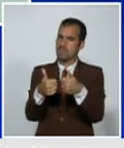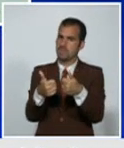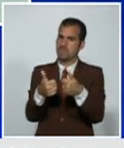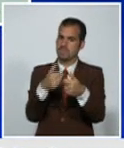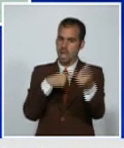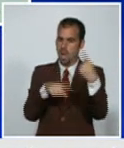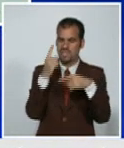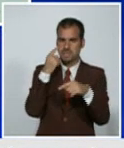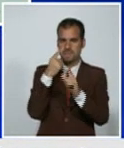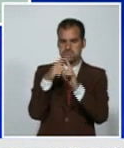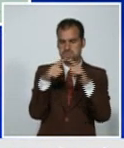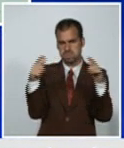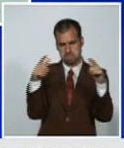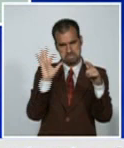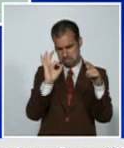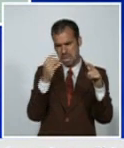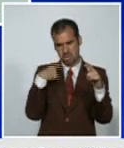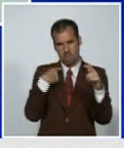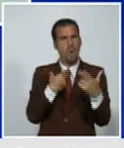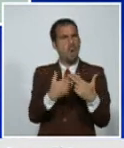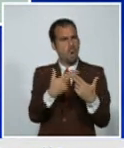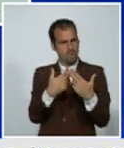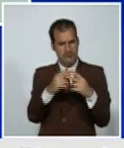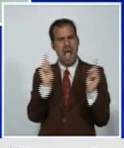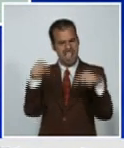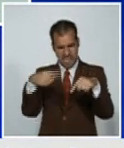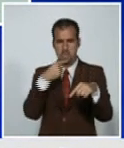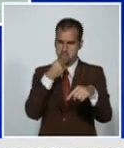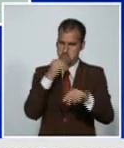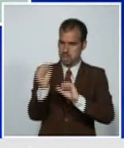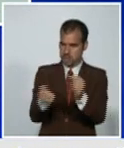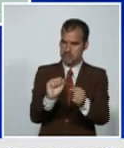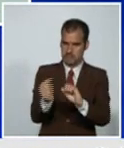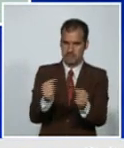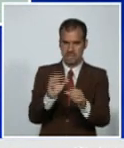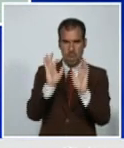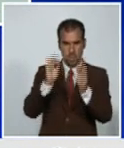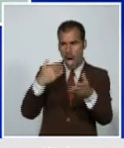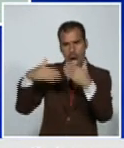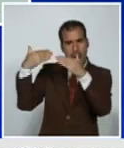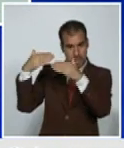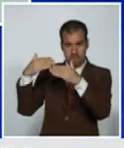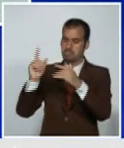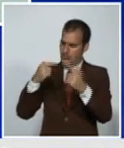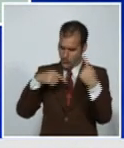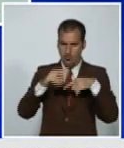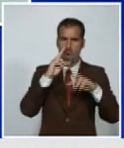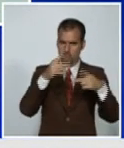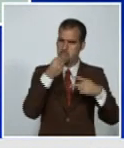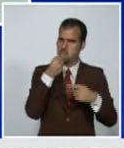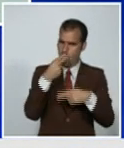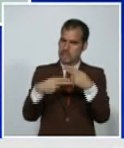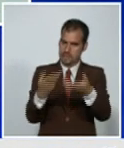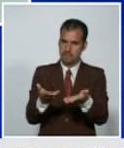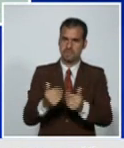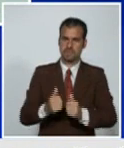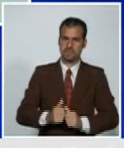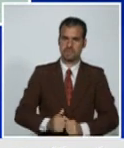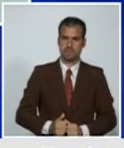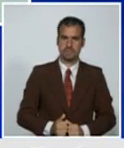ha establecido en estos momentos, como lo hizo en otra ocasión, pues se puede controlar, pero